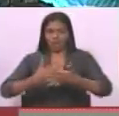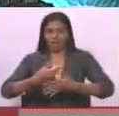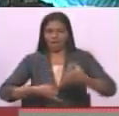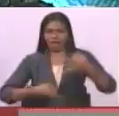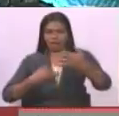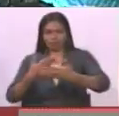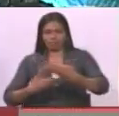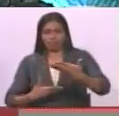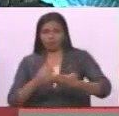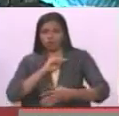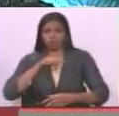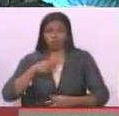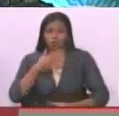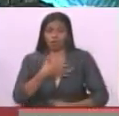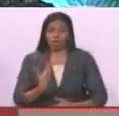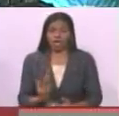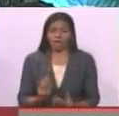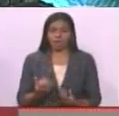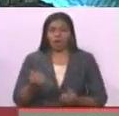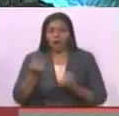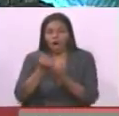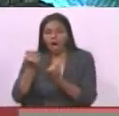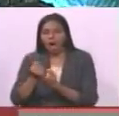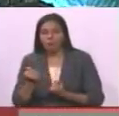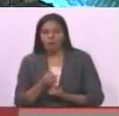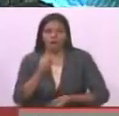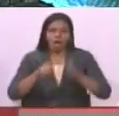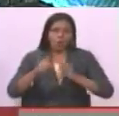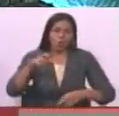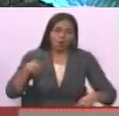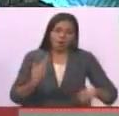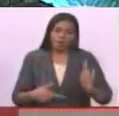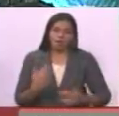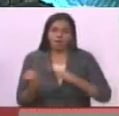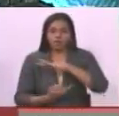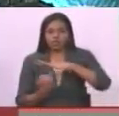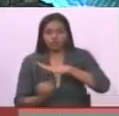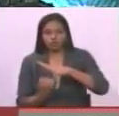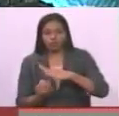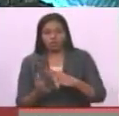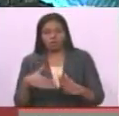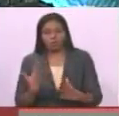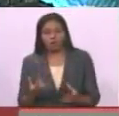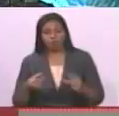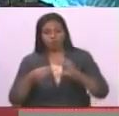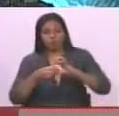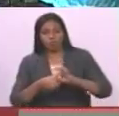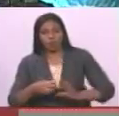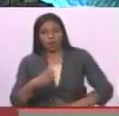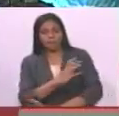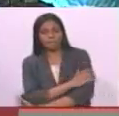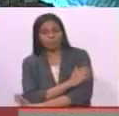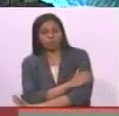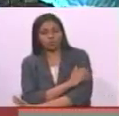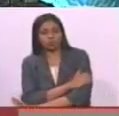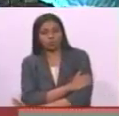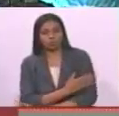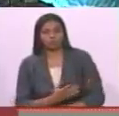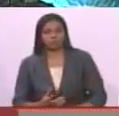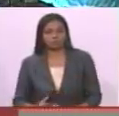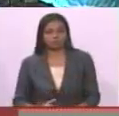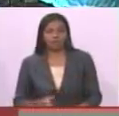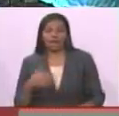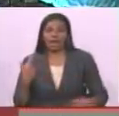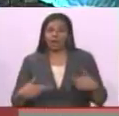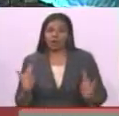estábamos tratando de apoyar a varios religiosos, instituciones para que la oposición se uniera. A los religiosos,